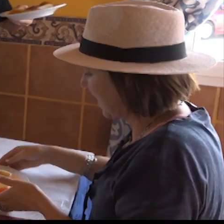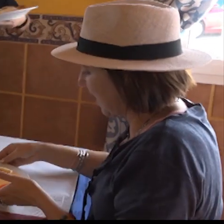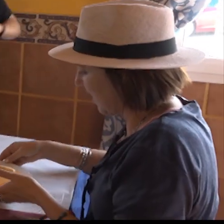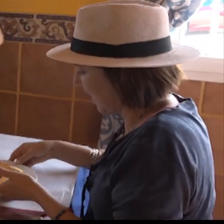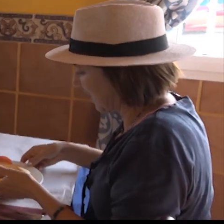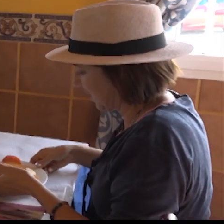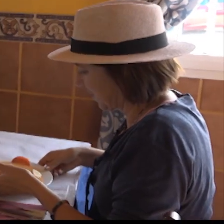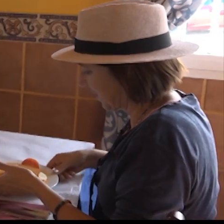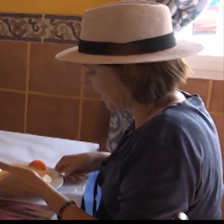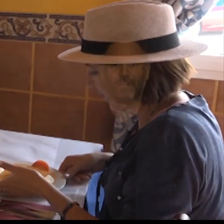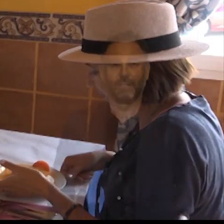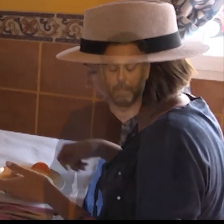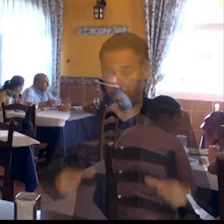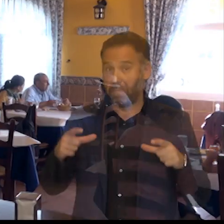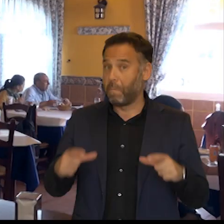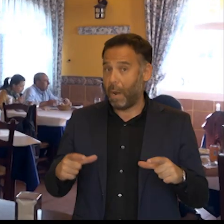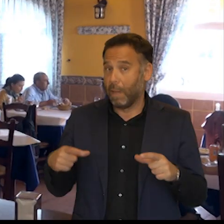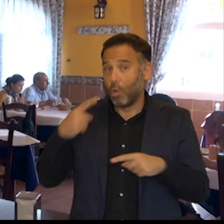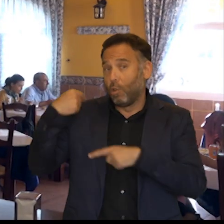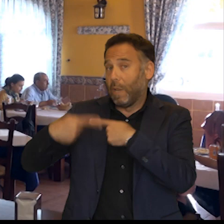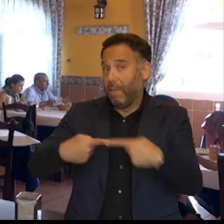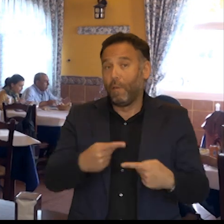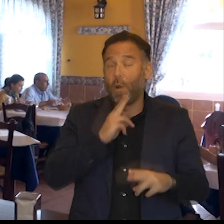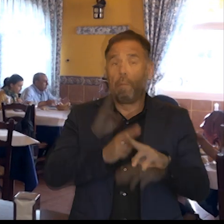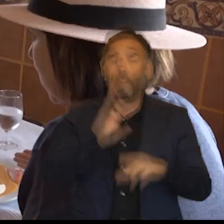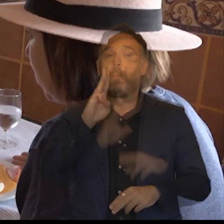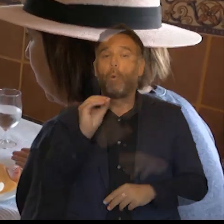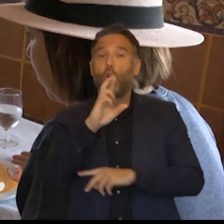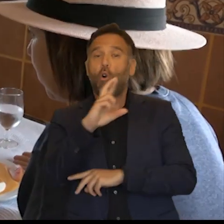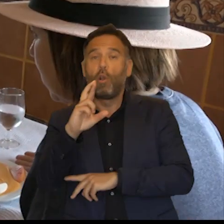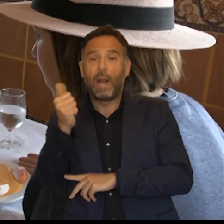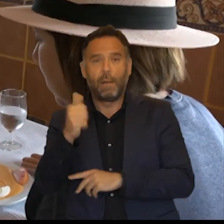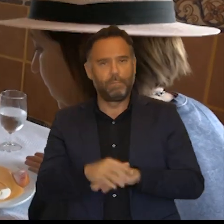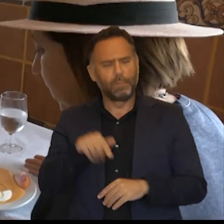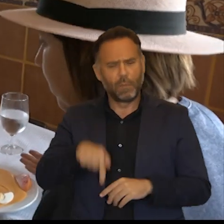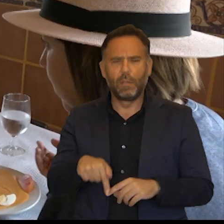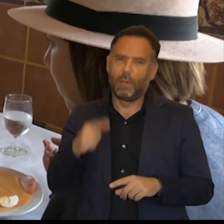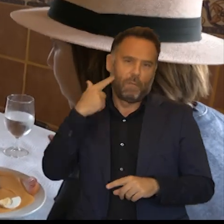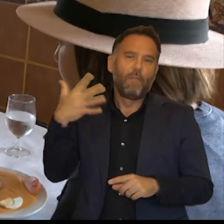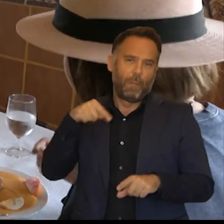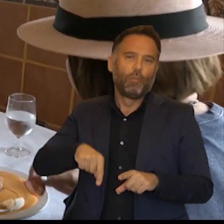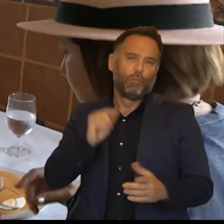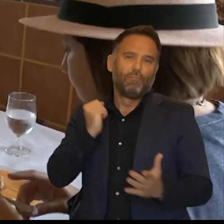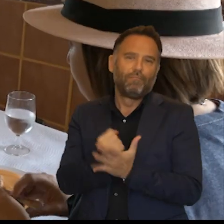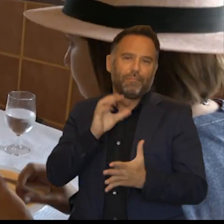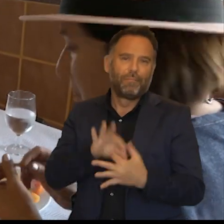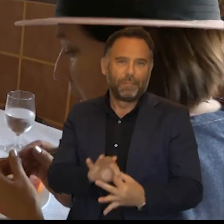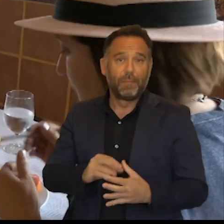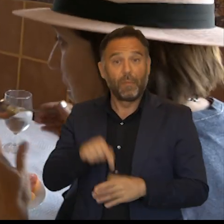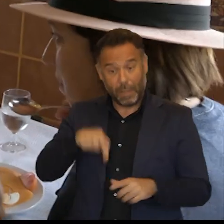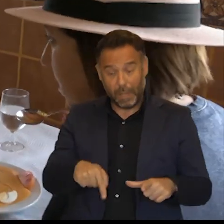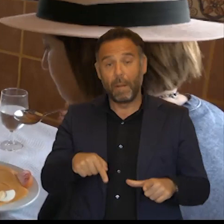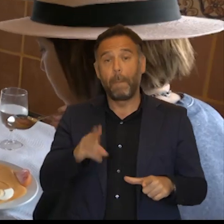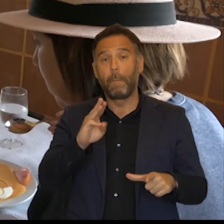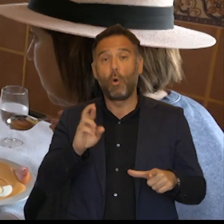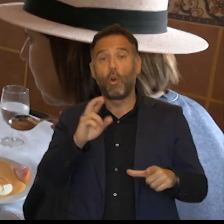fabulosa, muchas gracias. Gracias. Plato tradicional, la porra, ¿no? Es un plato muy común aquí en Fuente Piedra, la porra. Pues,